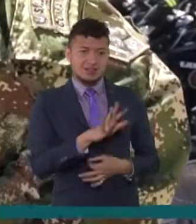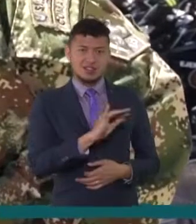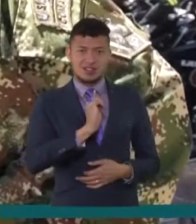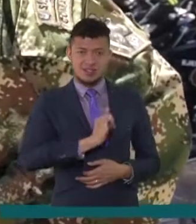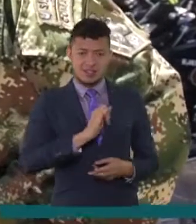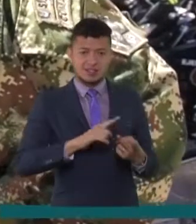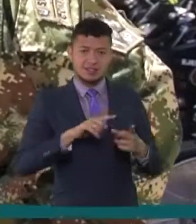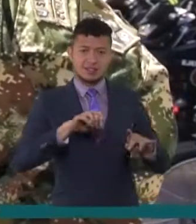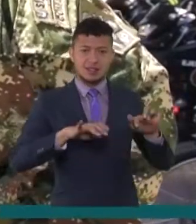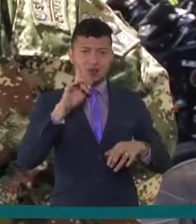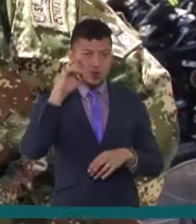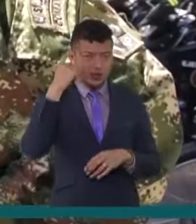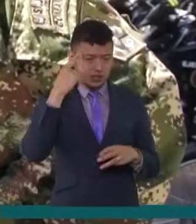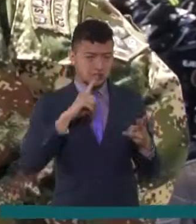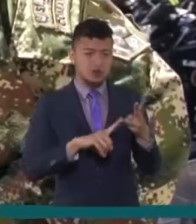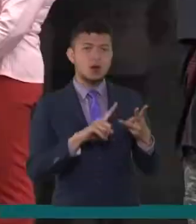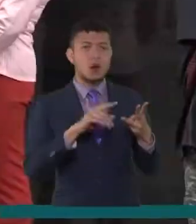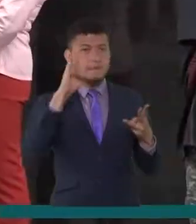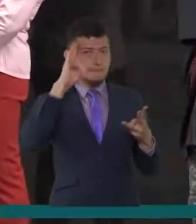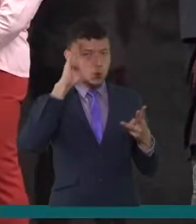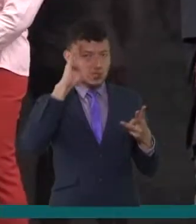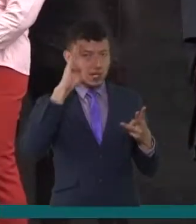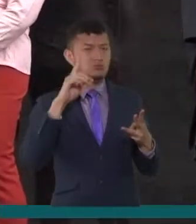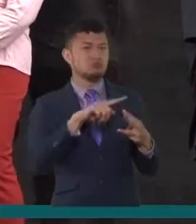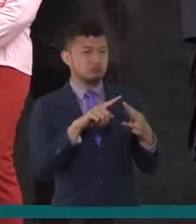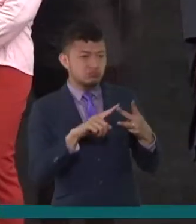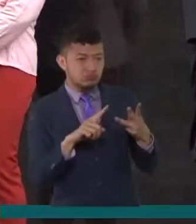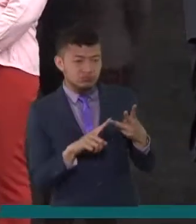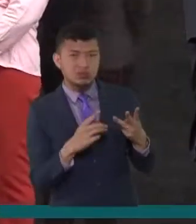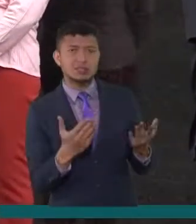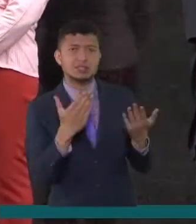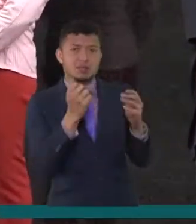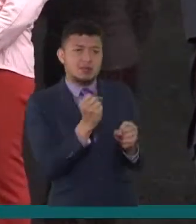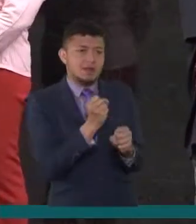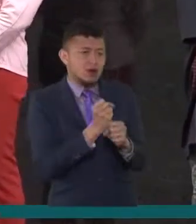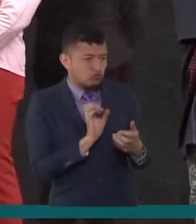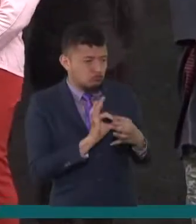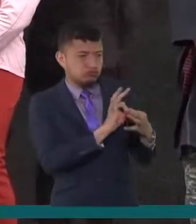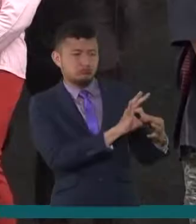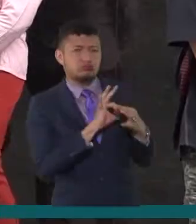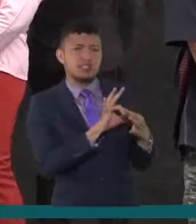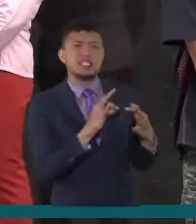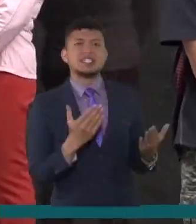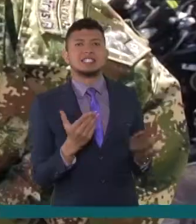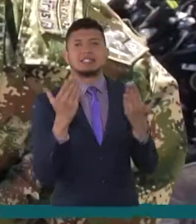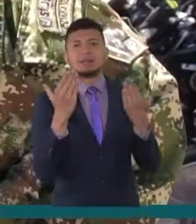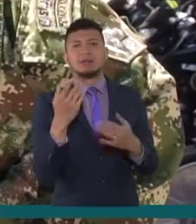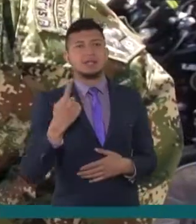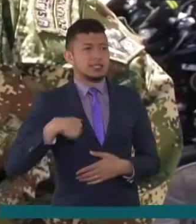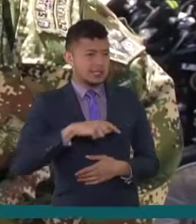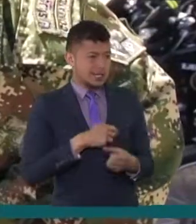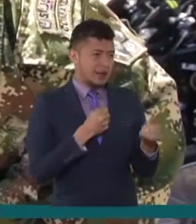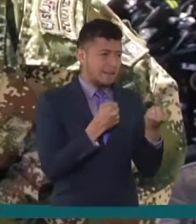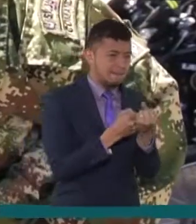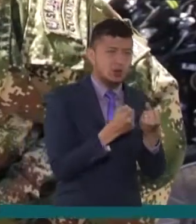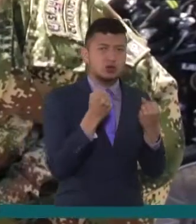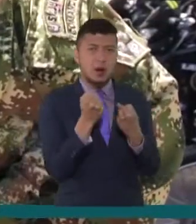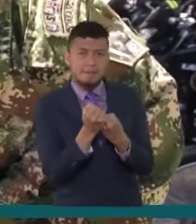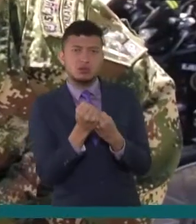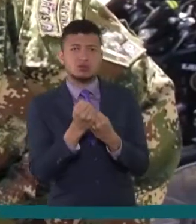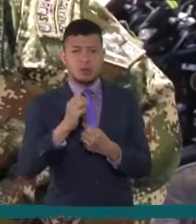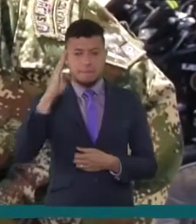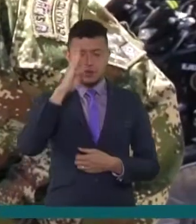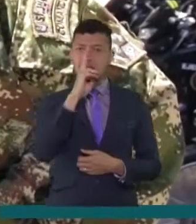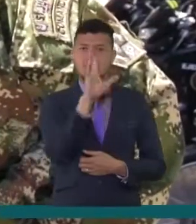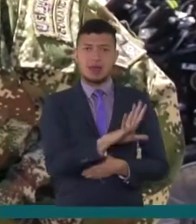municipal de Ibagué, la Secretaría de Gobierno y nuestra Policía Metropolitana. Realmente es un trabajo en conjunto que consiste en apoyar